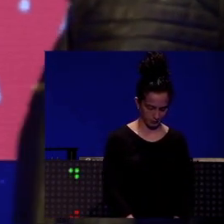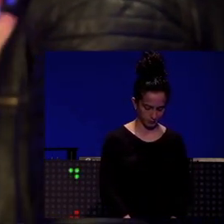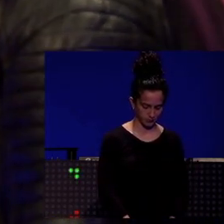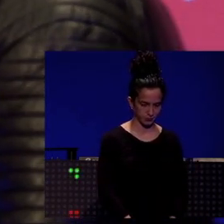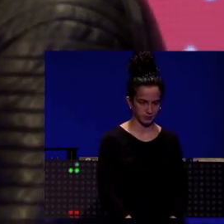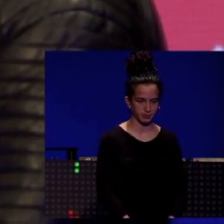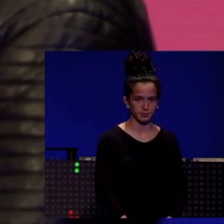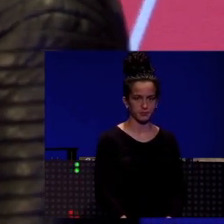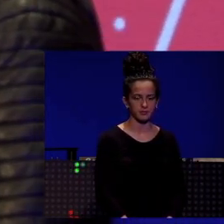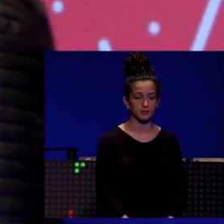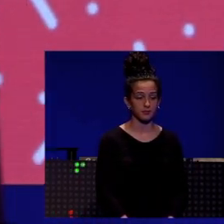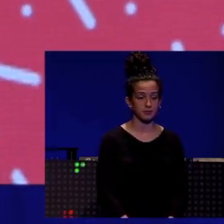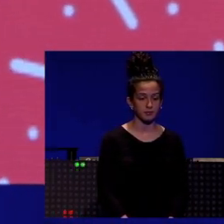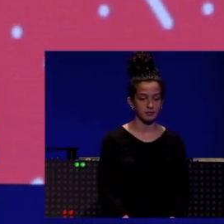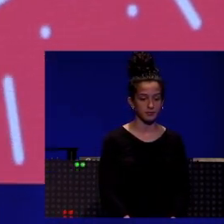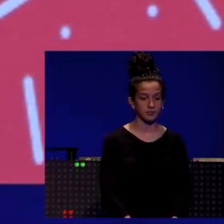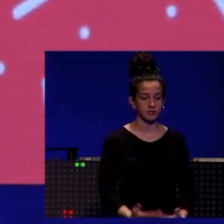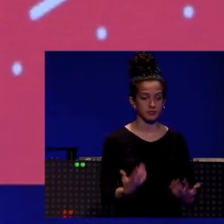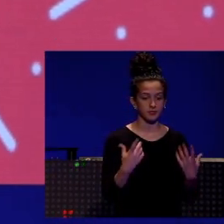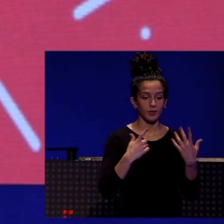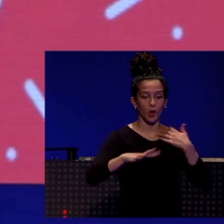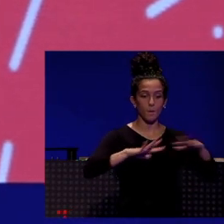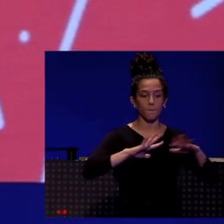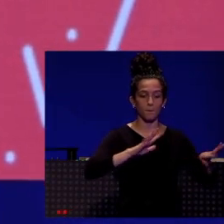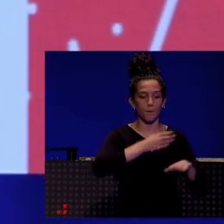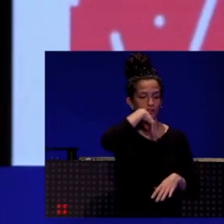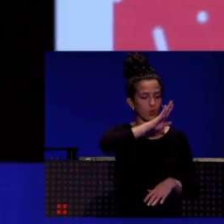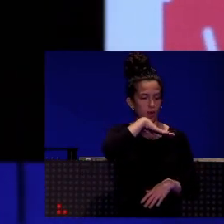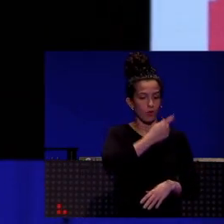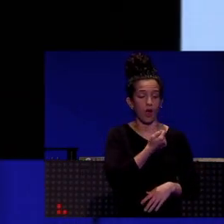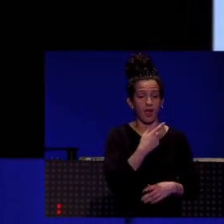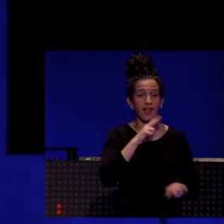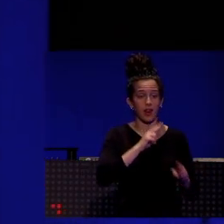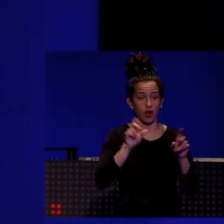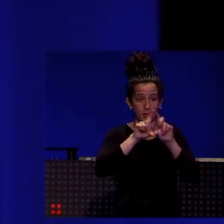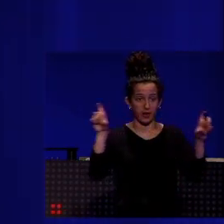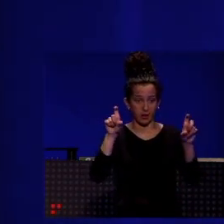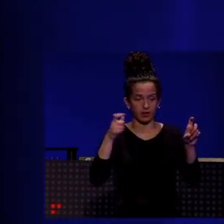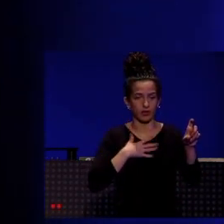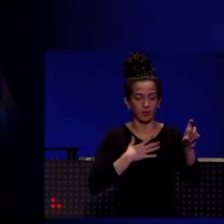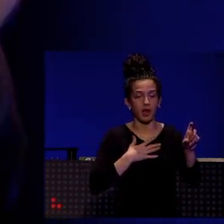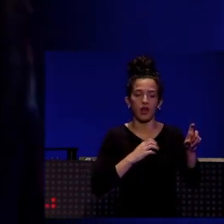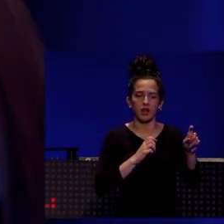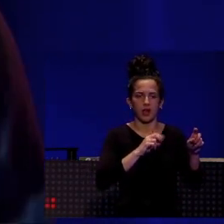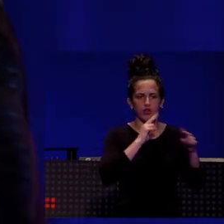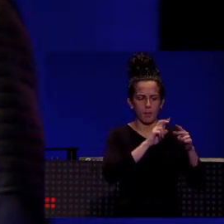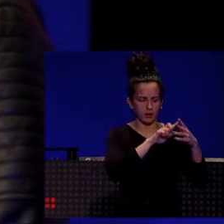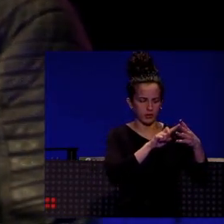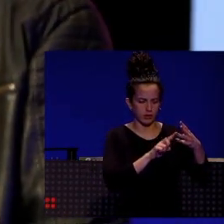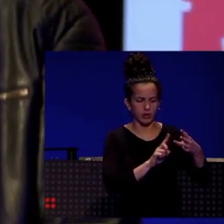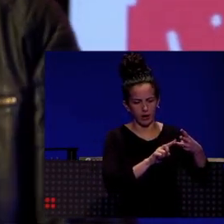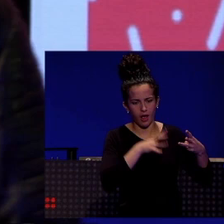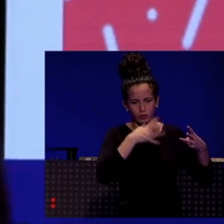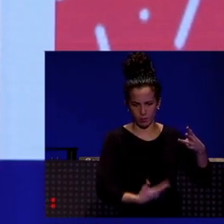muevo tu lengua es el nombre actual de mi editorial ha pasado por tres primeros se llamó al zar y luego sigamos frida ediciones y a día de hoy se llama modo de tu lengua